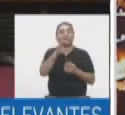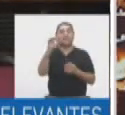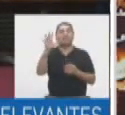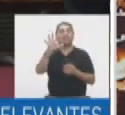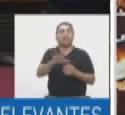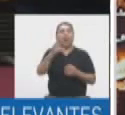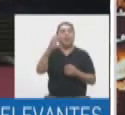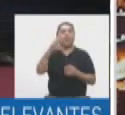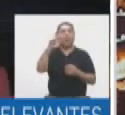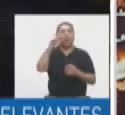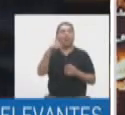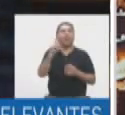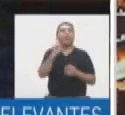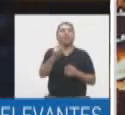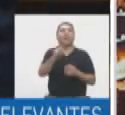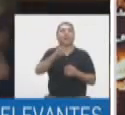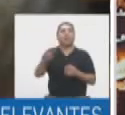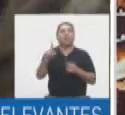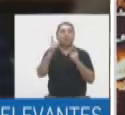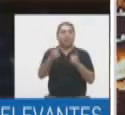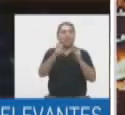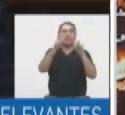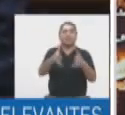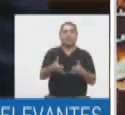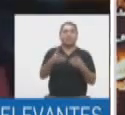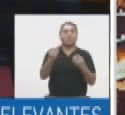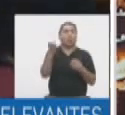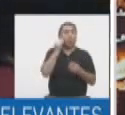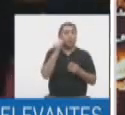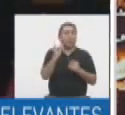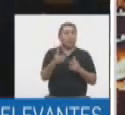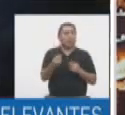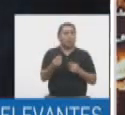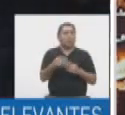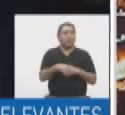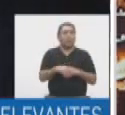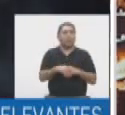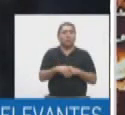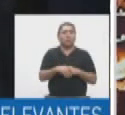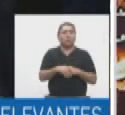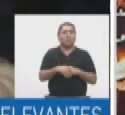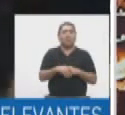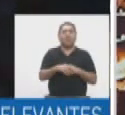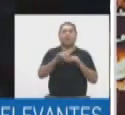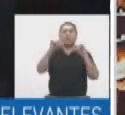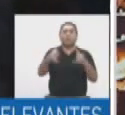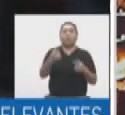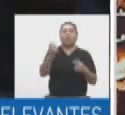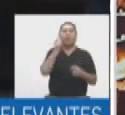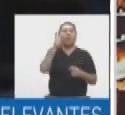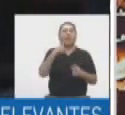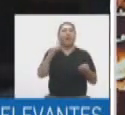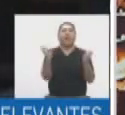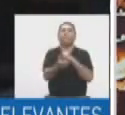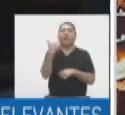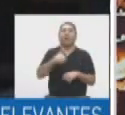y a lo mejor quienes están trabajando durante esos tres meses demuestran capacidad compromiso ganas Llámale